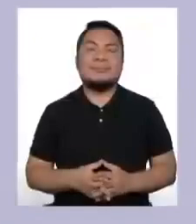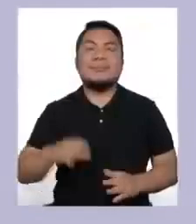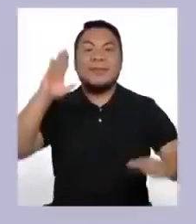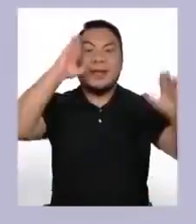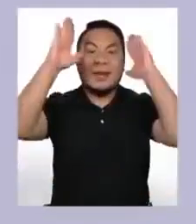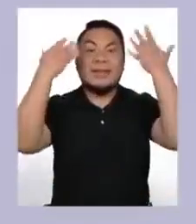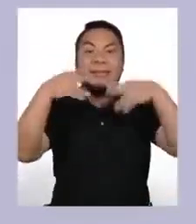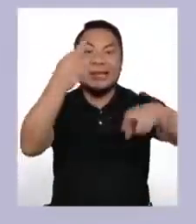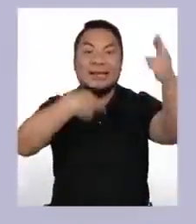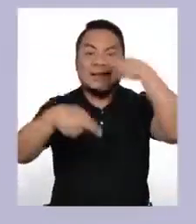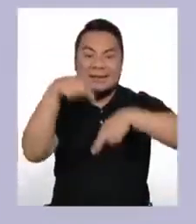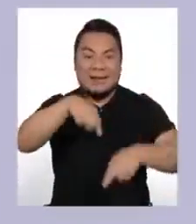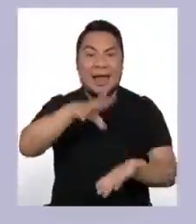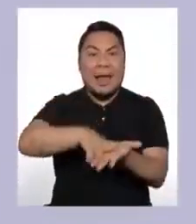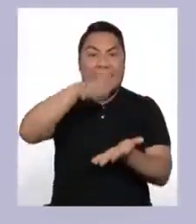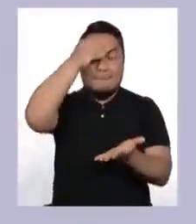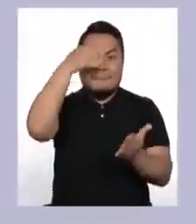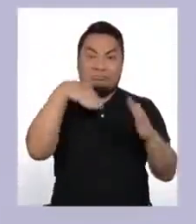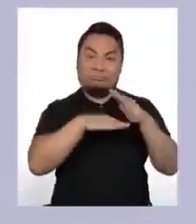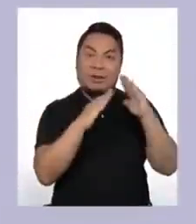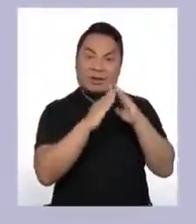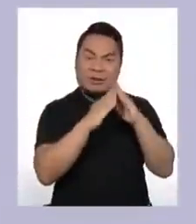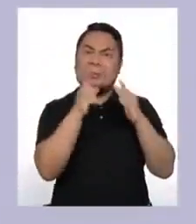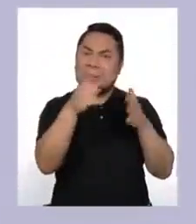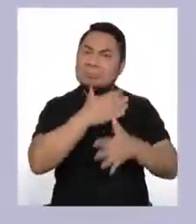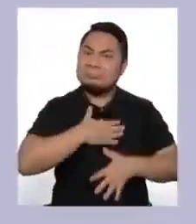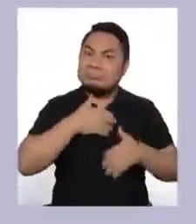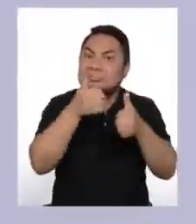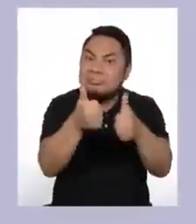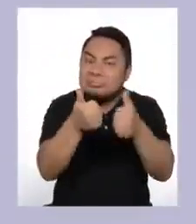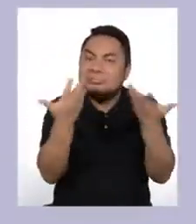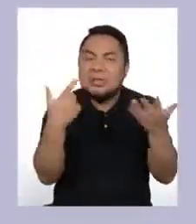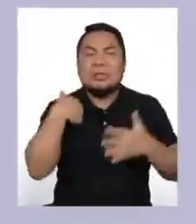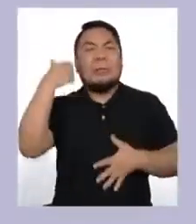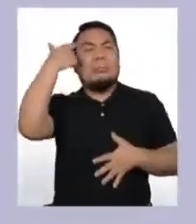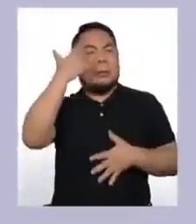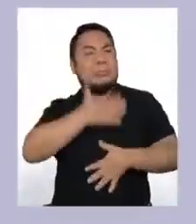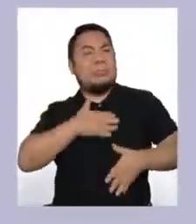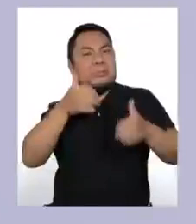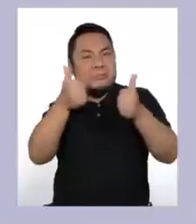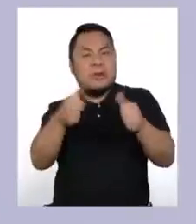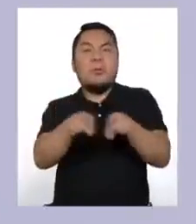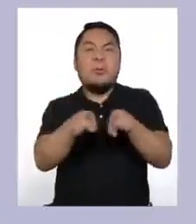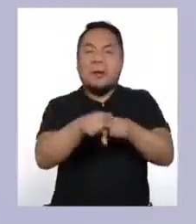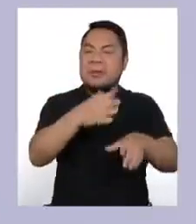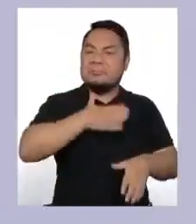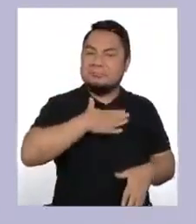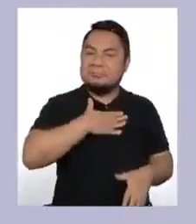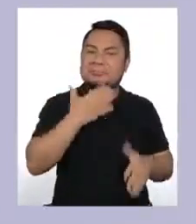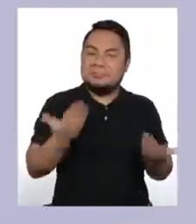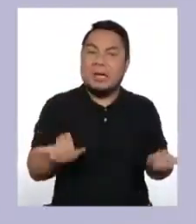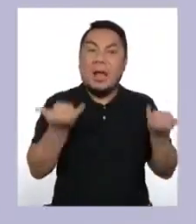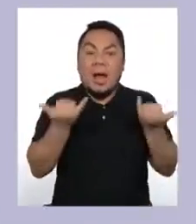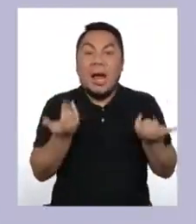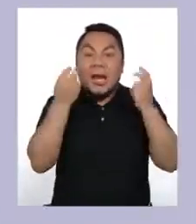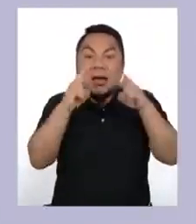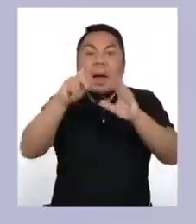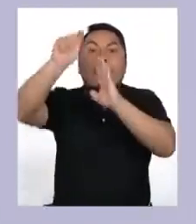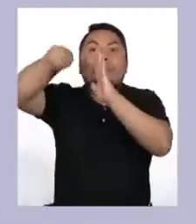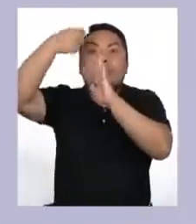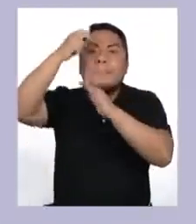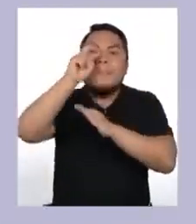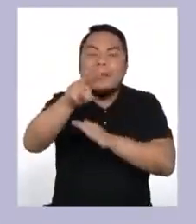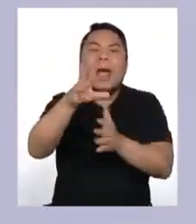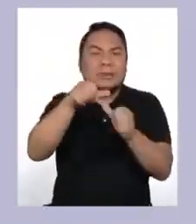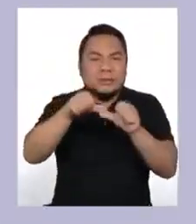Ya regresamos con Aprendo en Casa. ¿Cómo le están pasando? Imagino que muy bien, al igual que yo. Por eso sigamos viendo nuestro video para